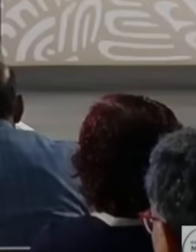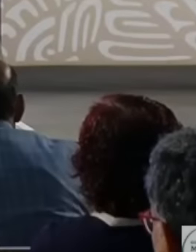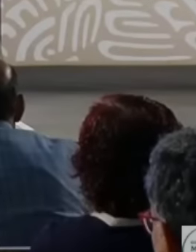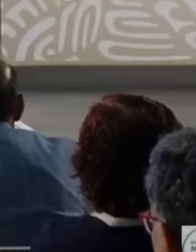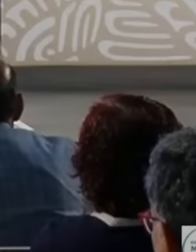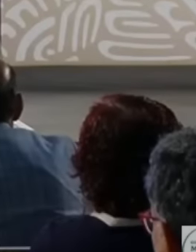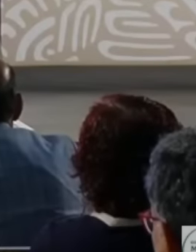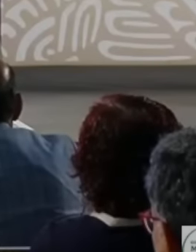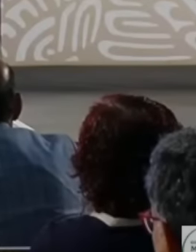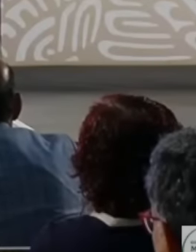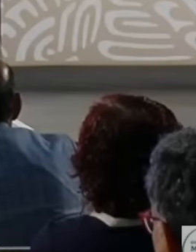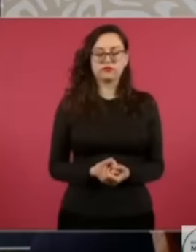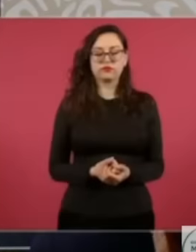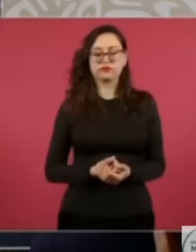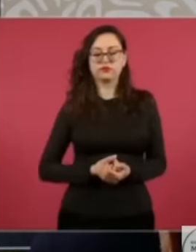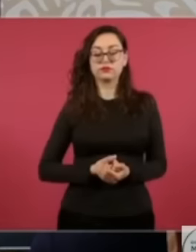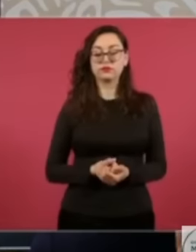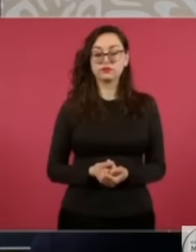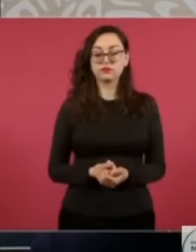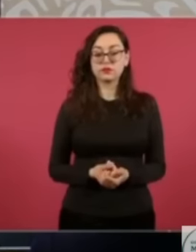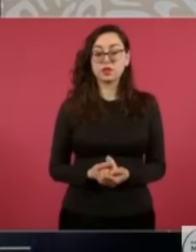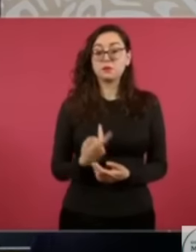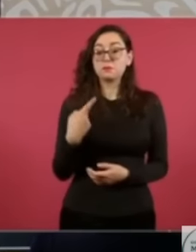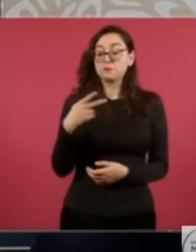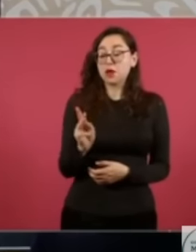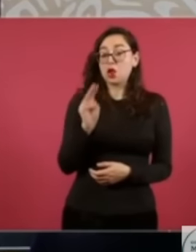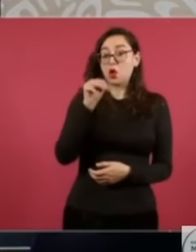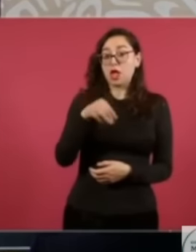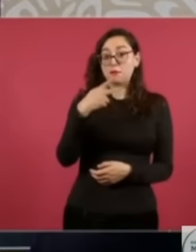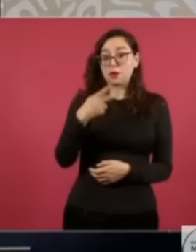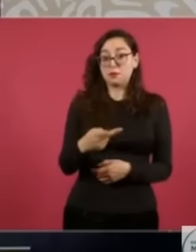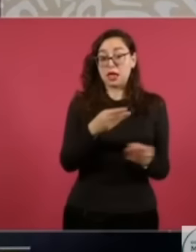¿Turnados al MP? ¿Hay alguno? También, pero